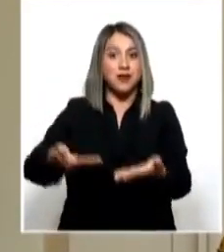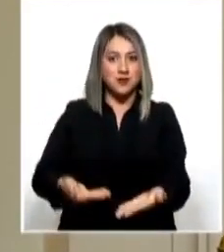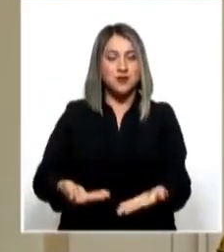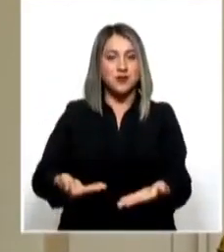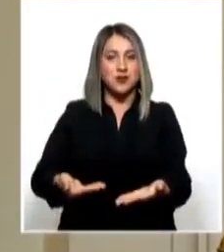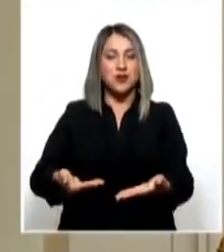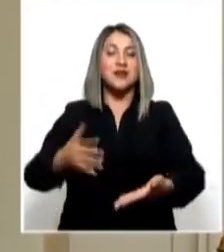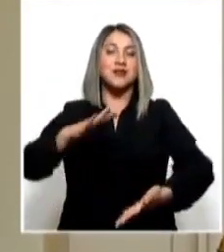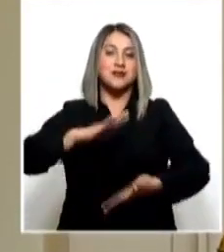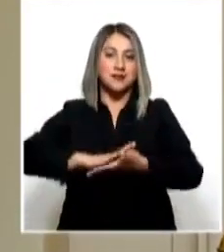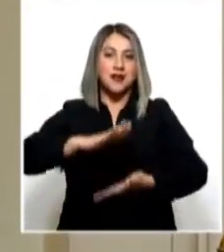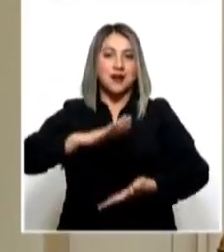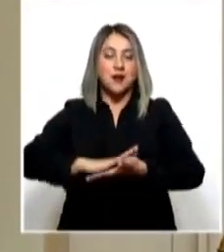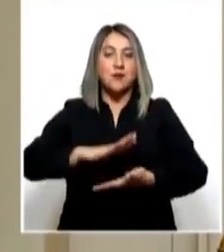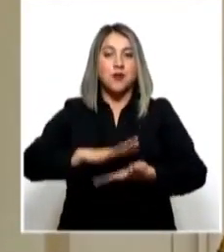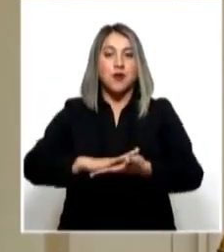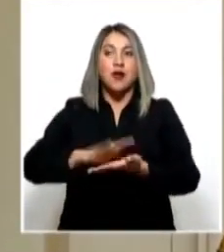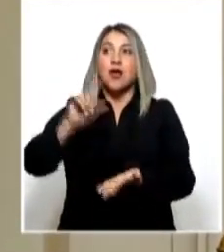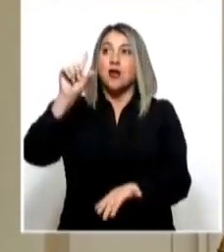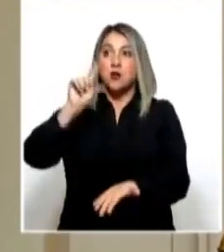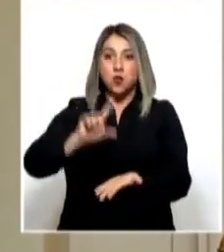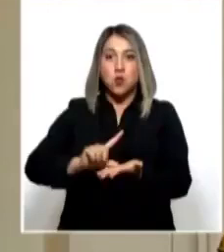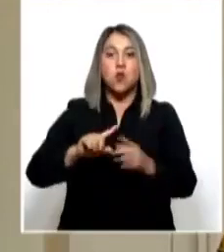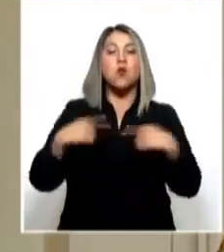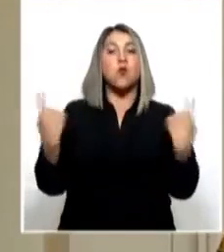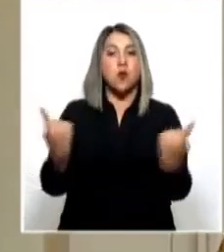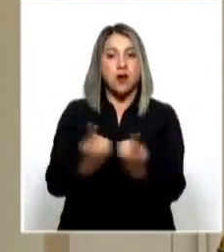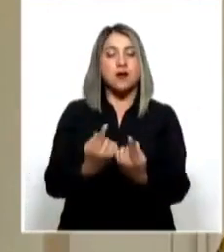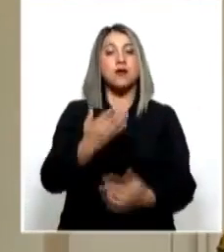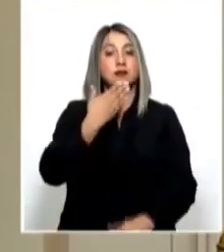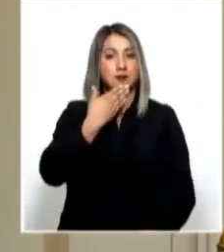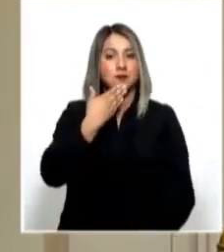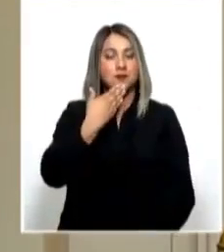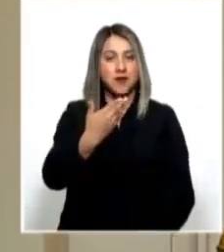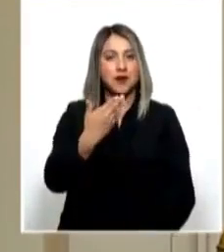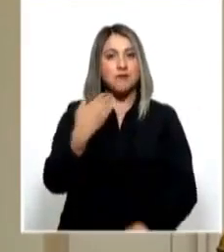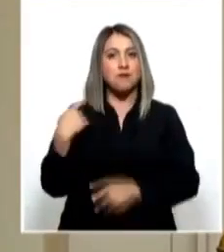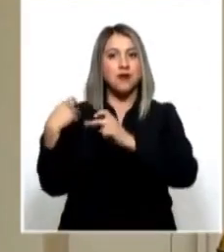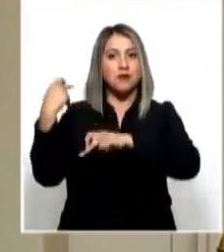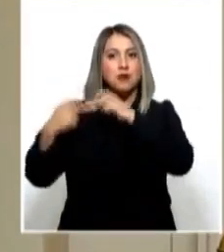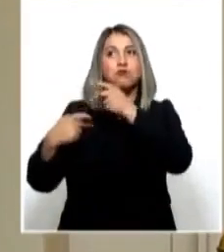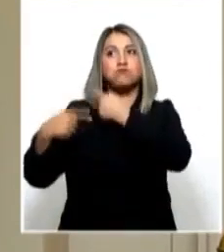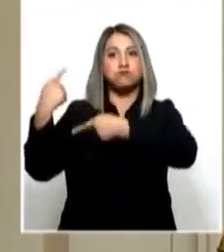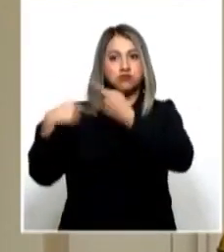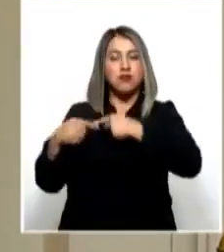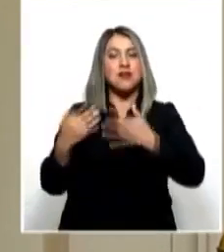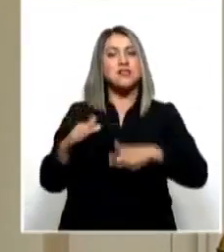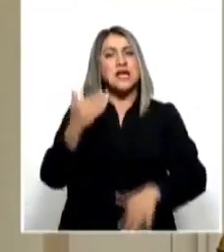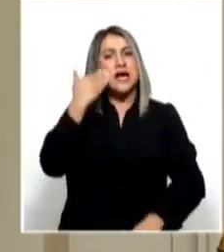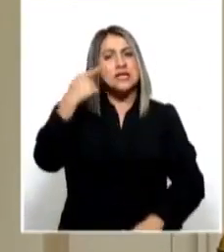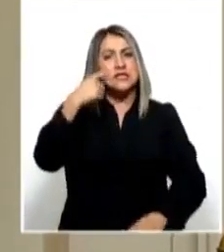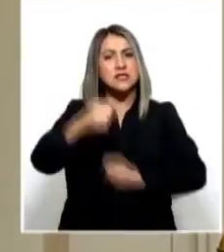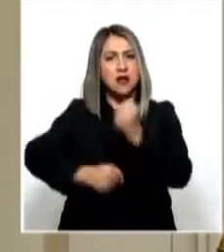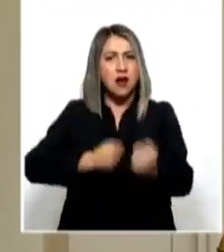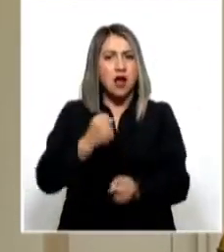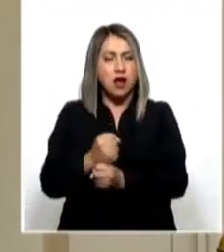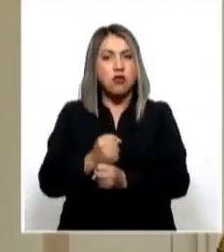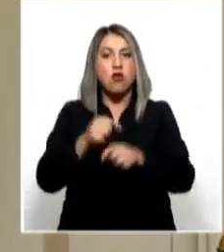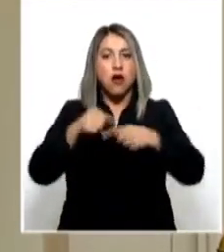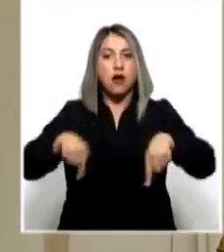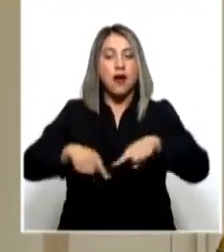esta ceremonia en este lugar que también es histórico. Aquí funcionó durante casi 100 años,